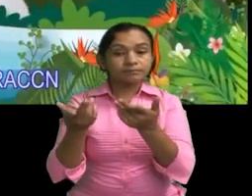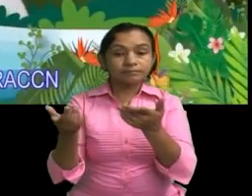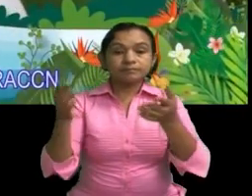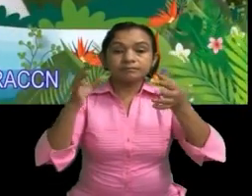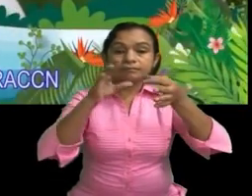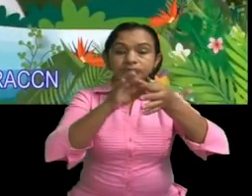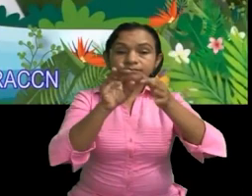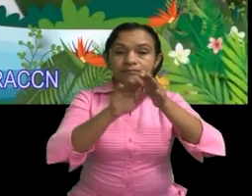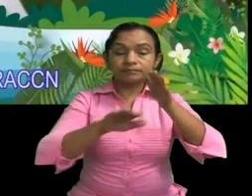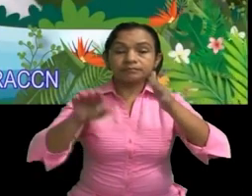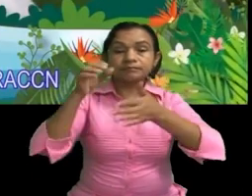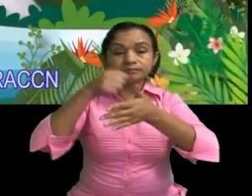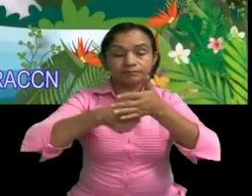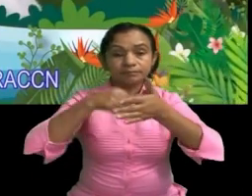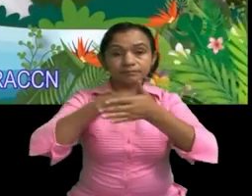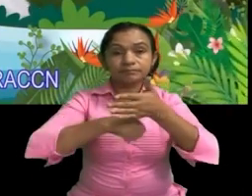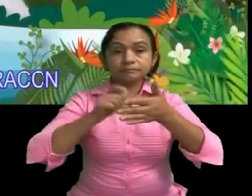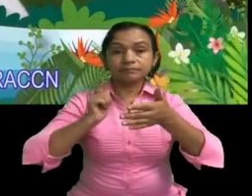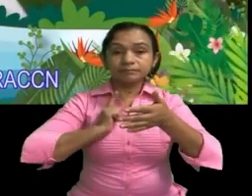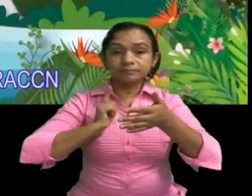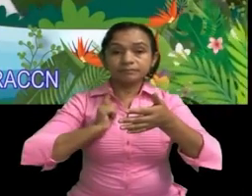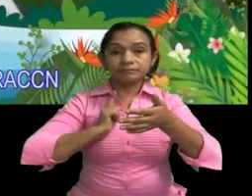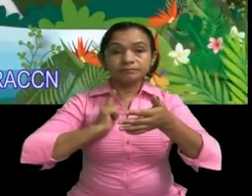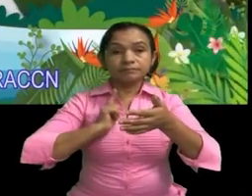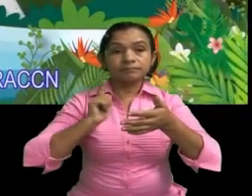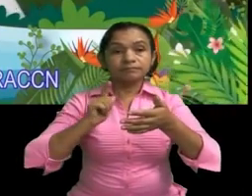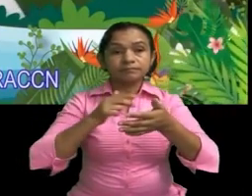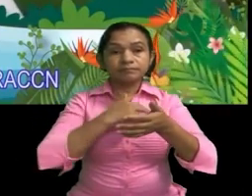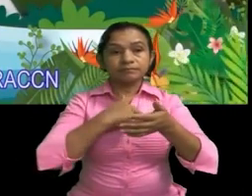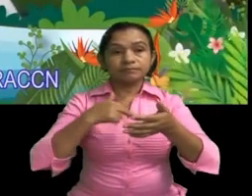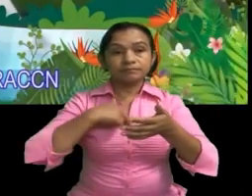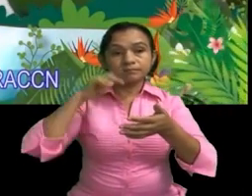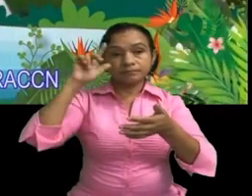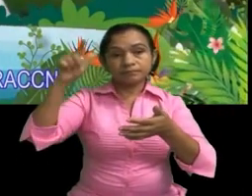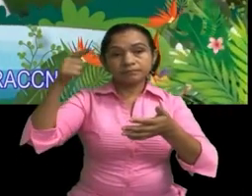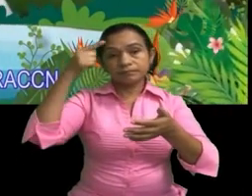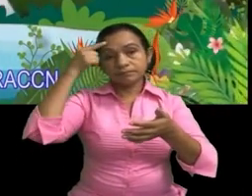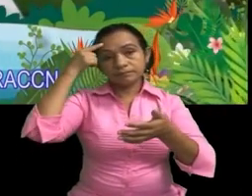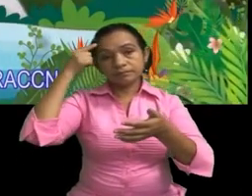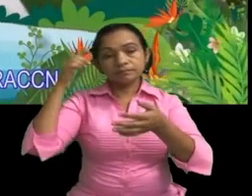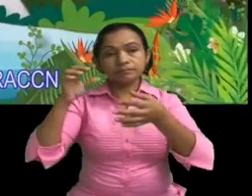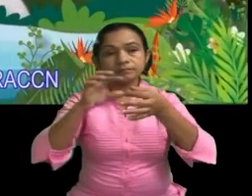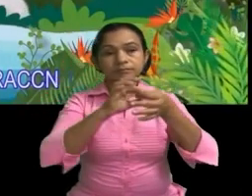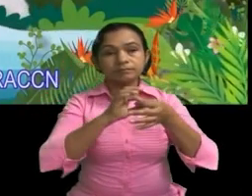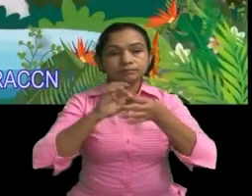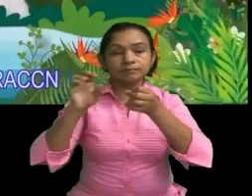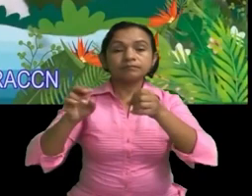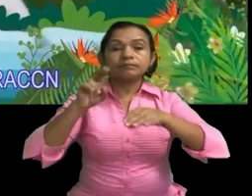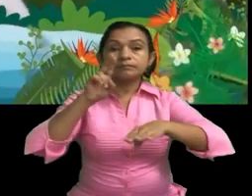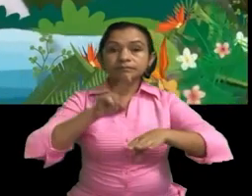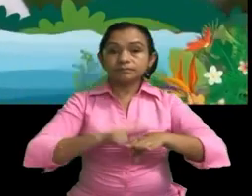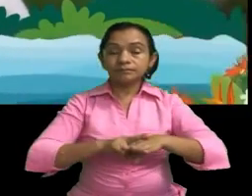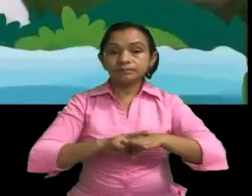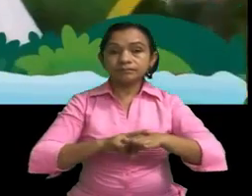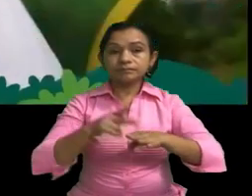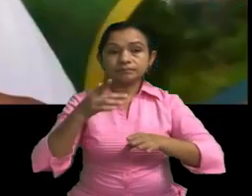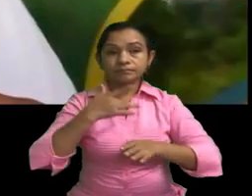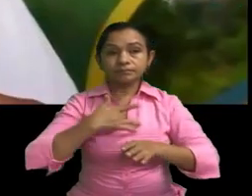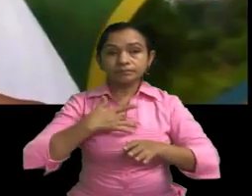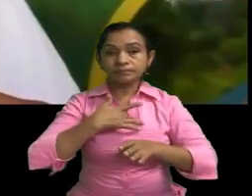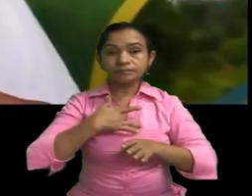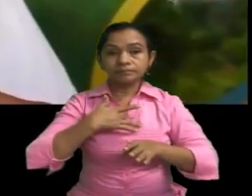ya a un esfuerzo ya que está llevando el Gobierno de Reconciliación y Unidad Nacional, y obviamente